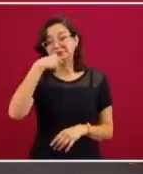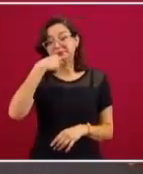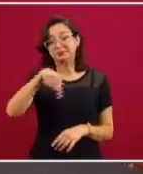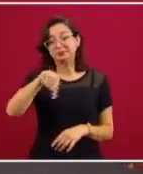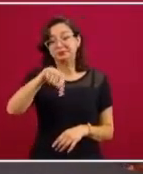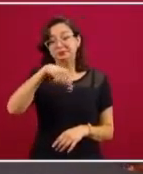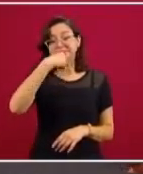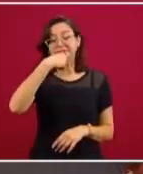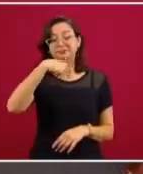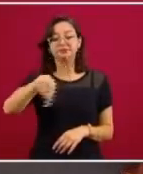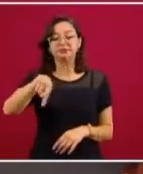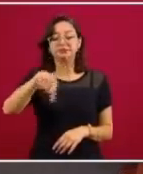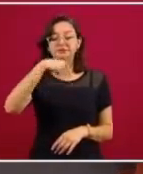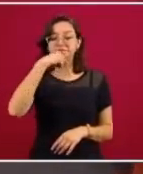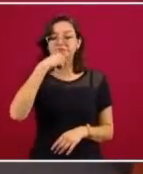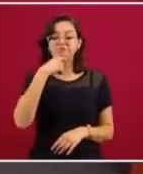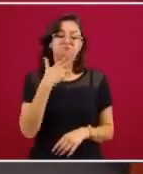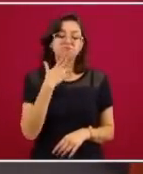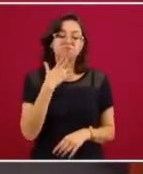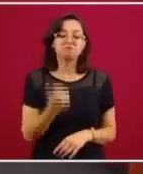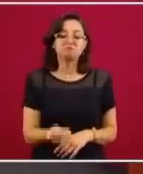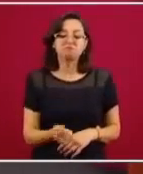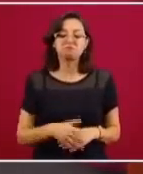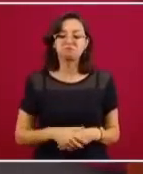ha pasado a mayores,